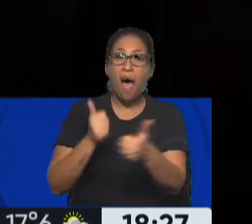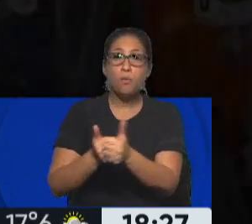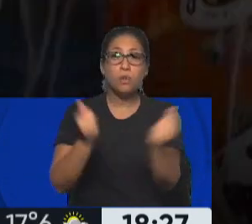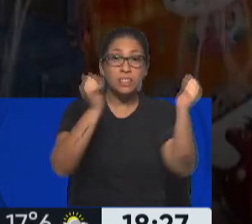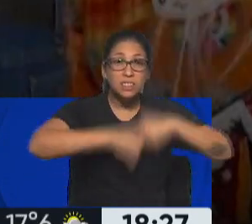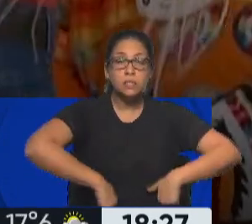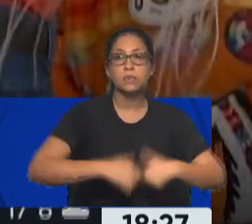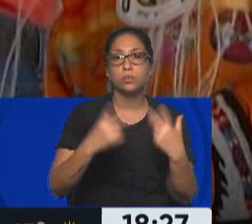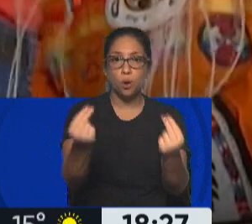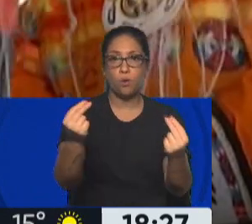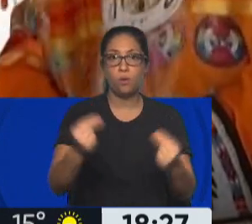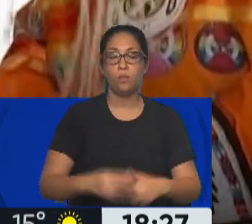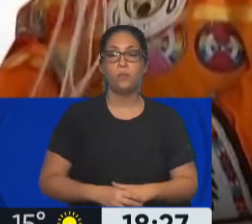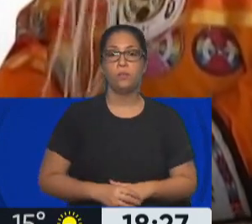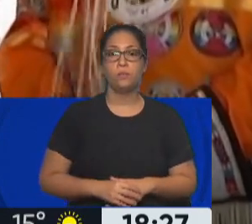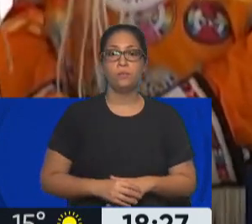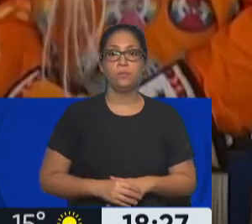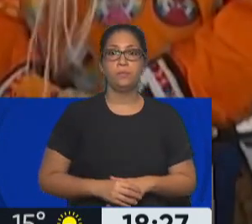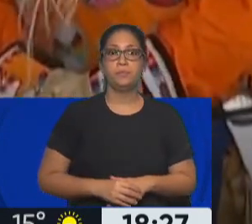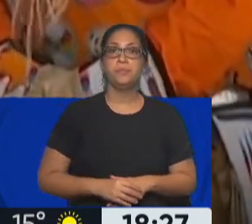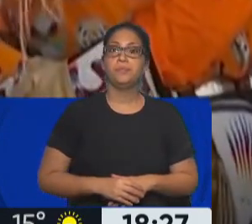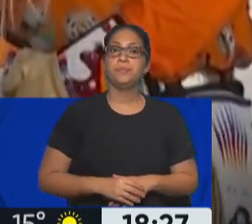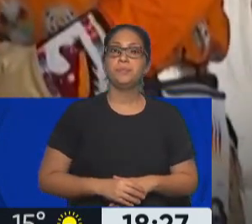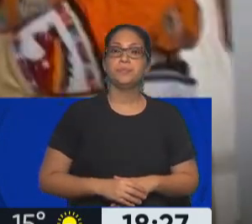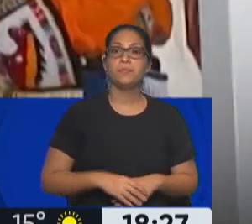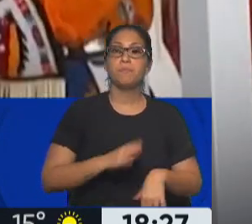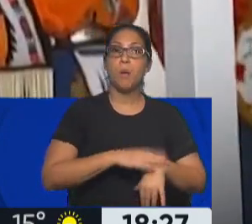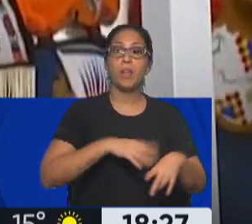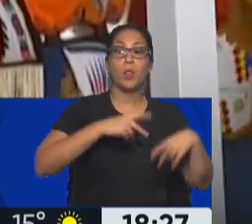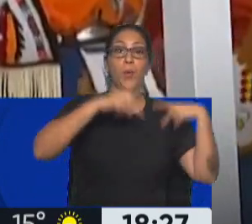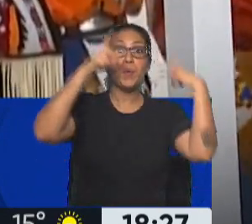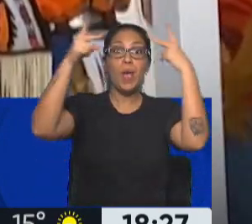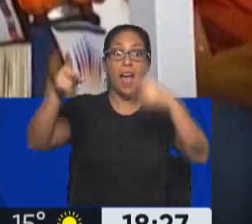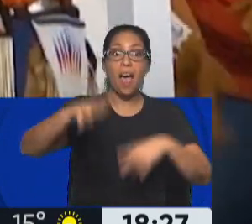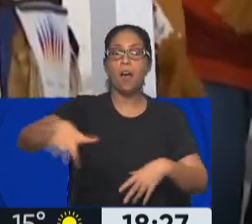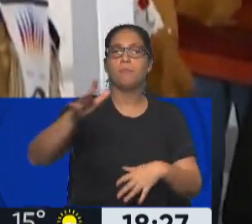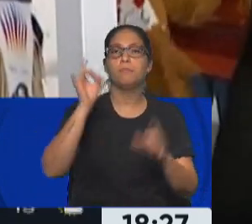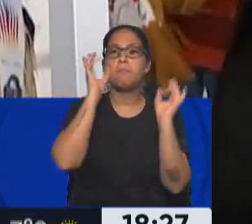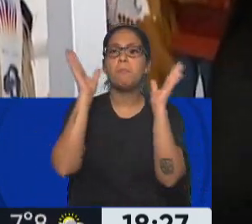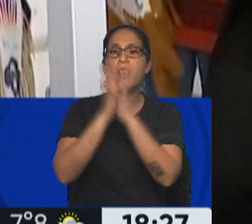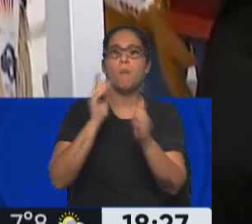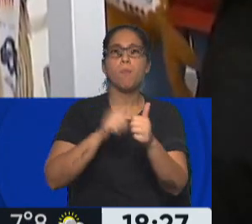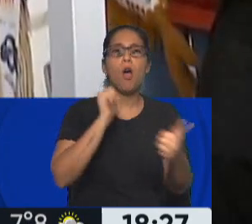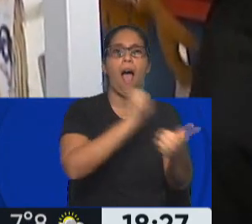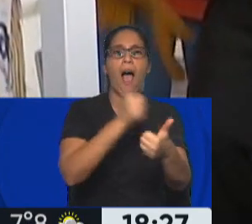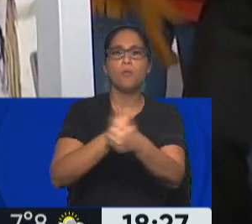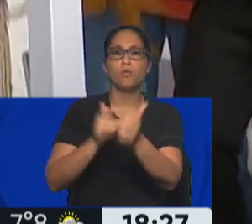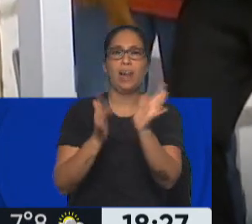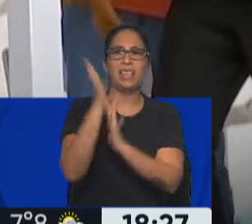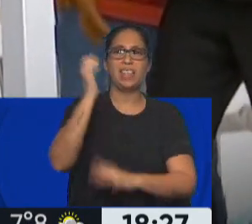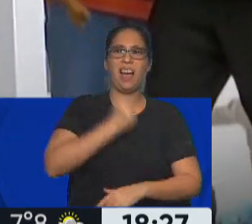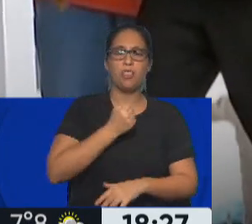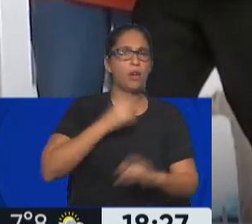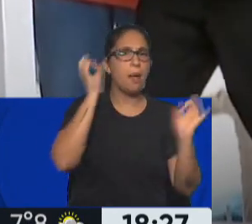abusi. En la misma línea, durante su viaje a Canadá, pidió perdón por los abusos cometidos por la Iglesia